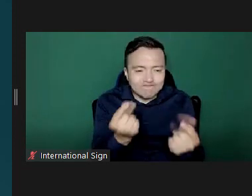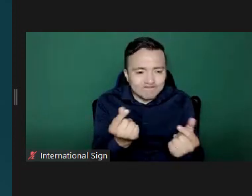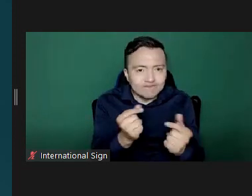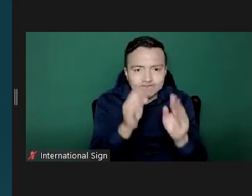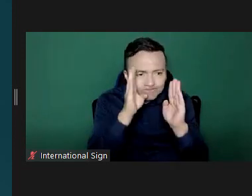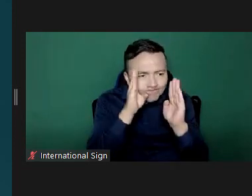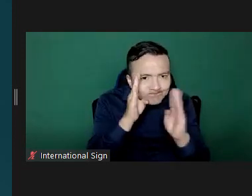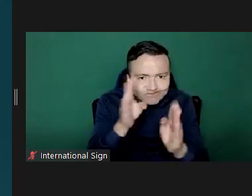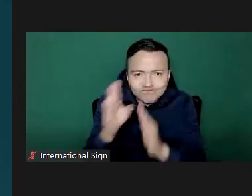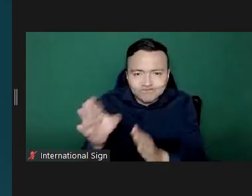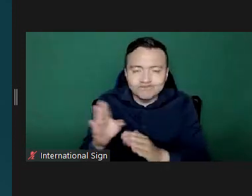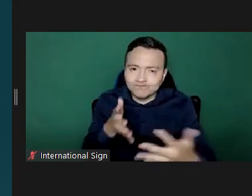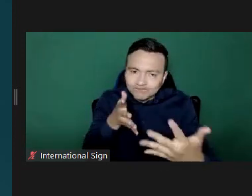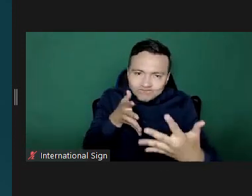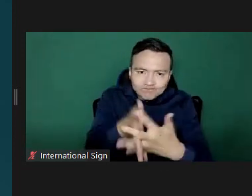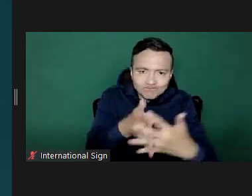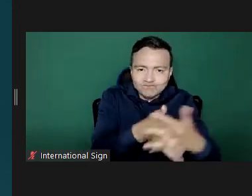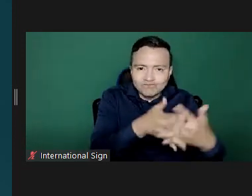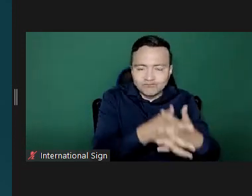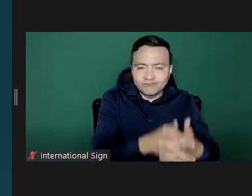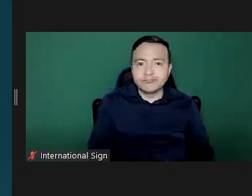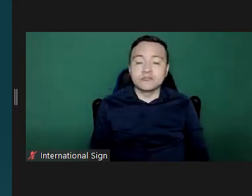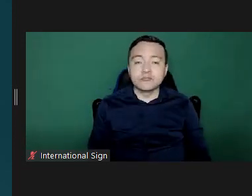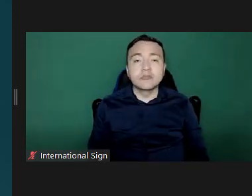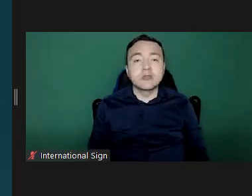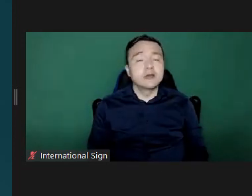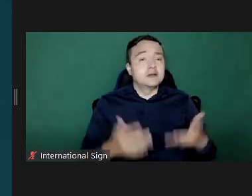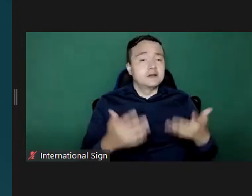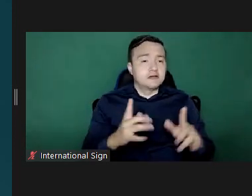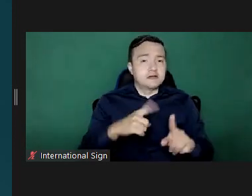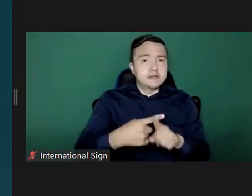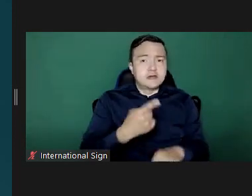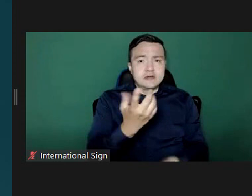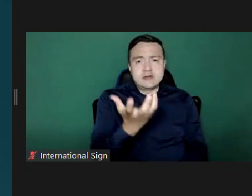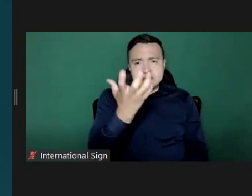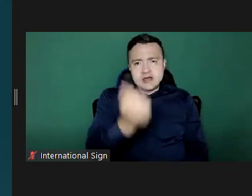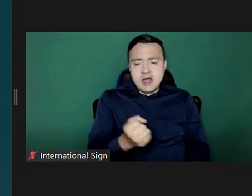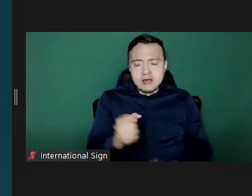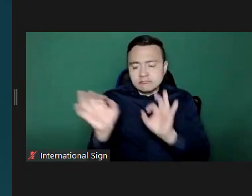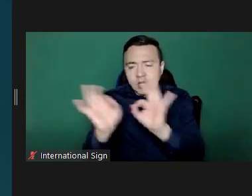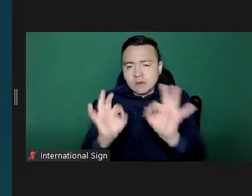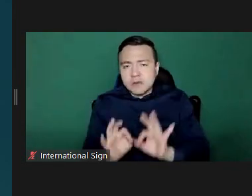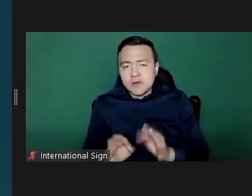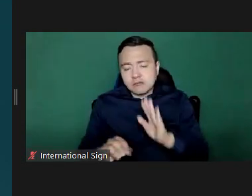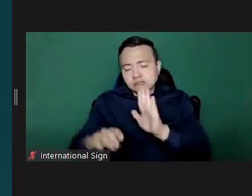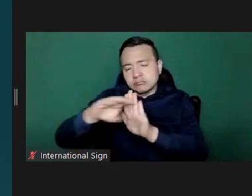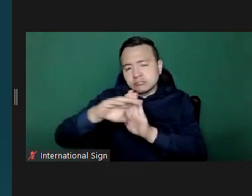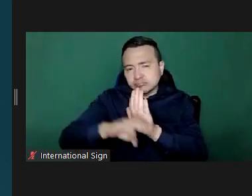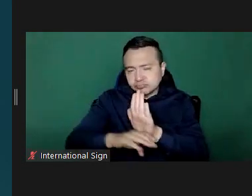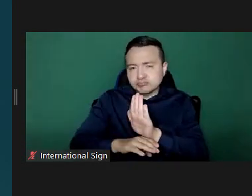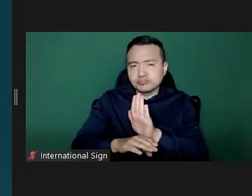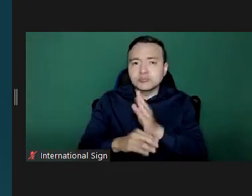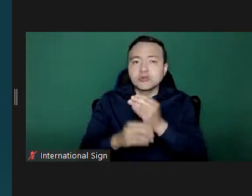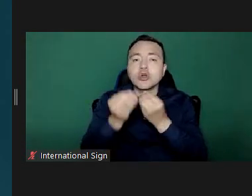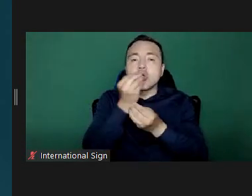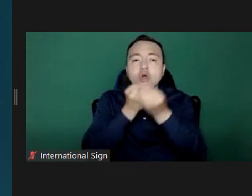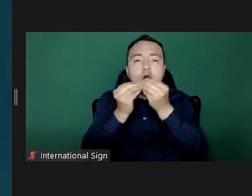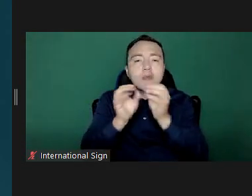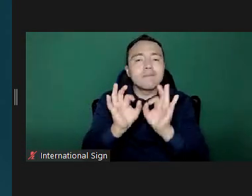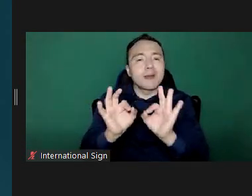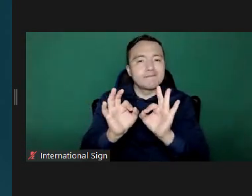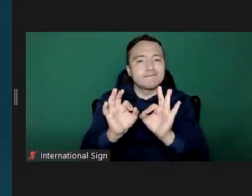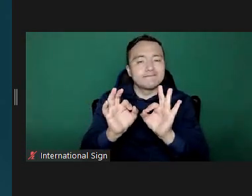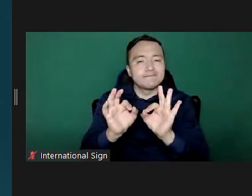También establecimos una orientación dietética y guías